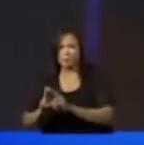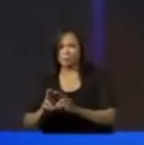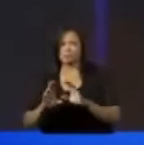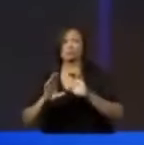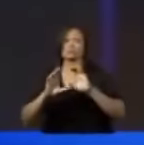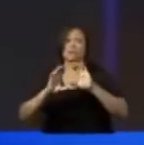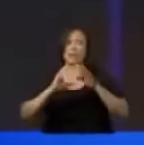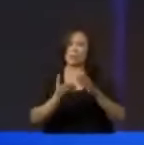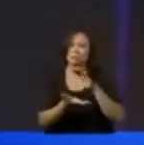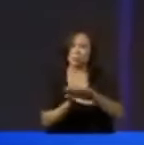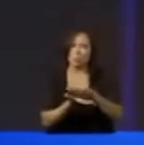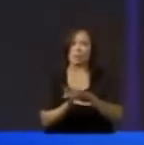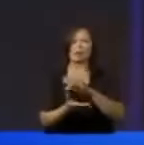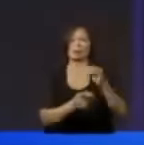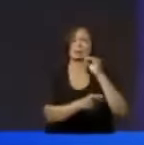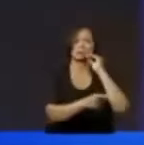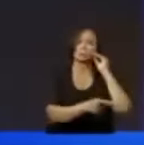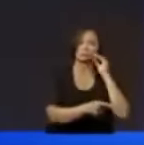desde el hogar.